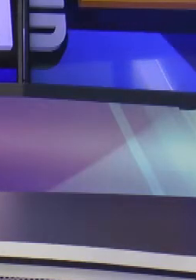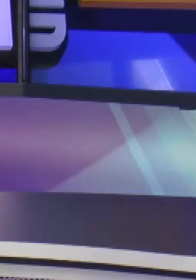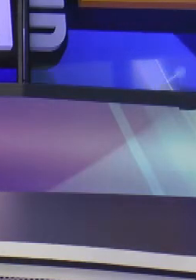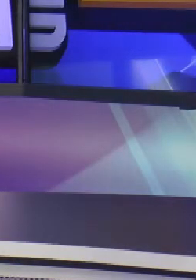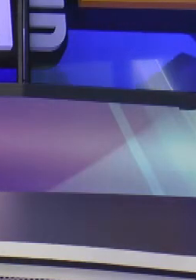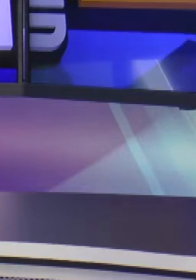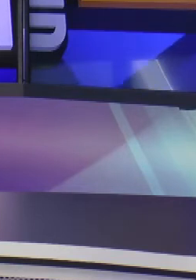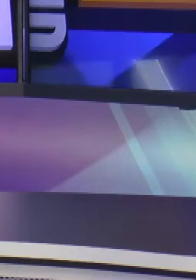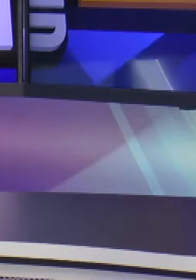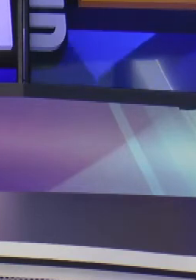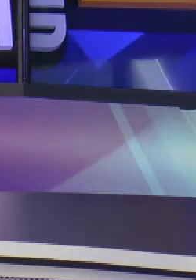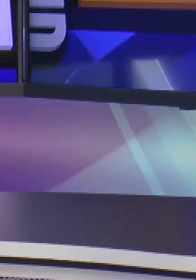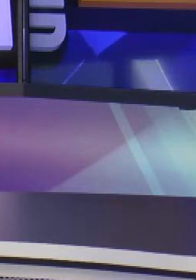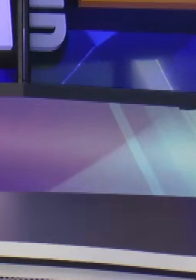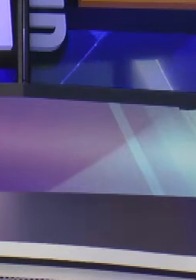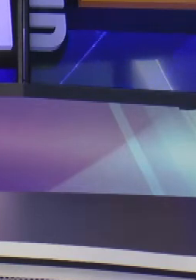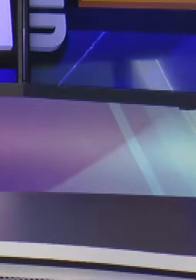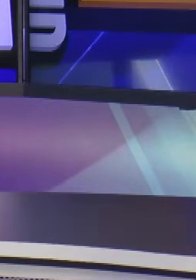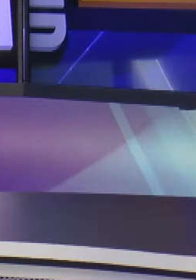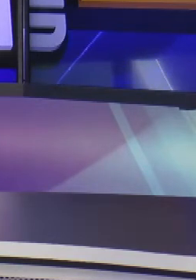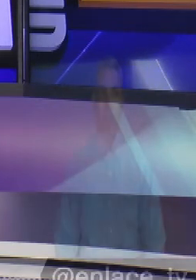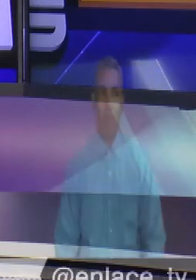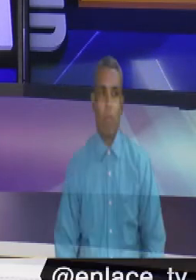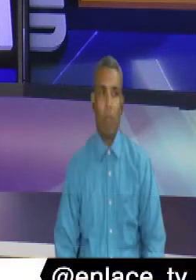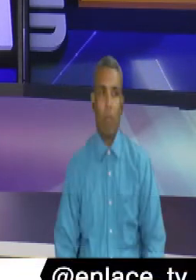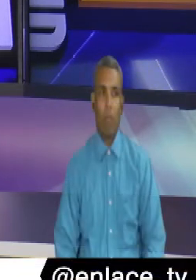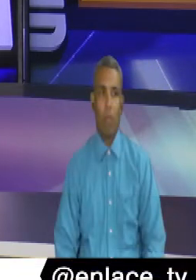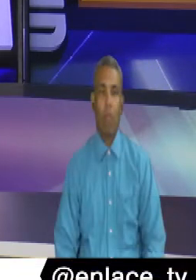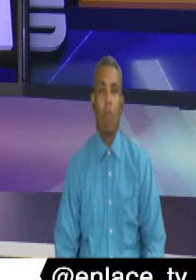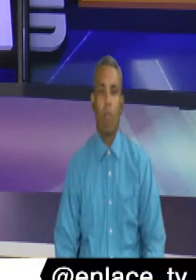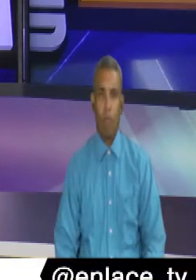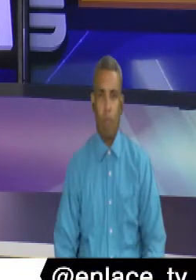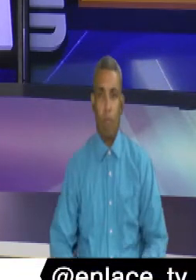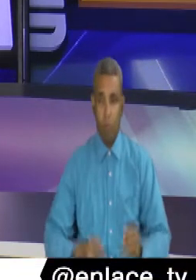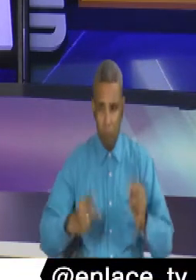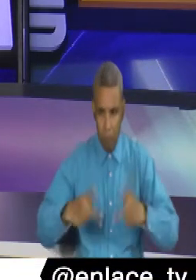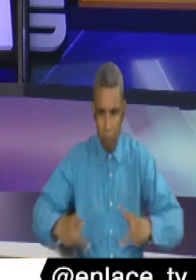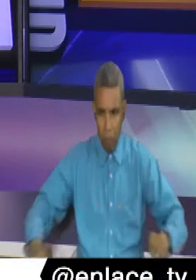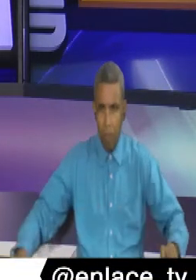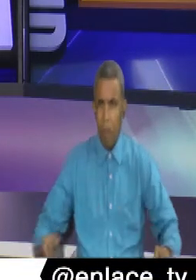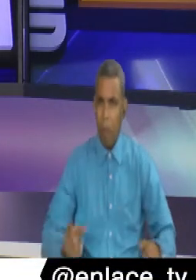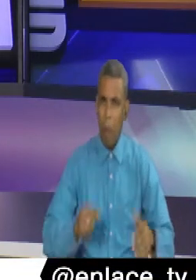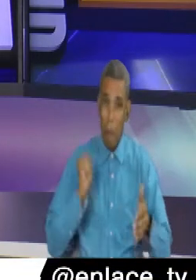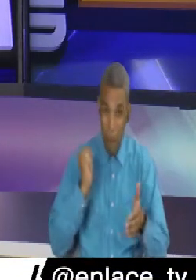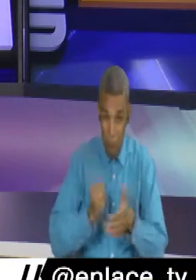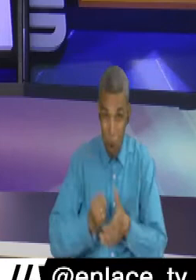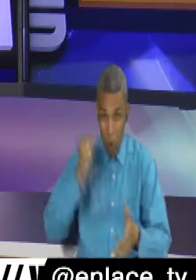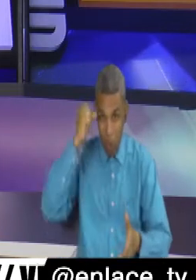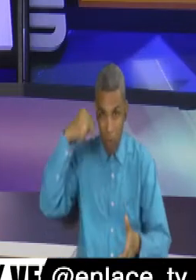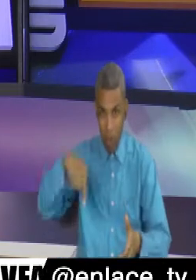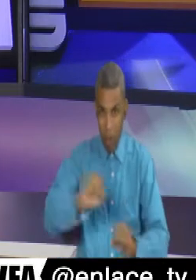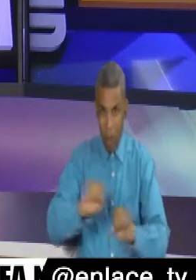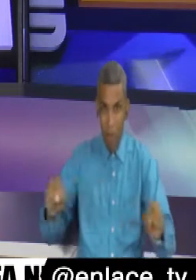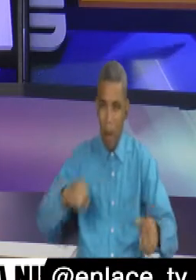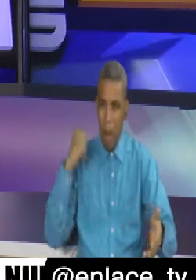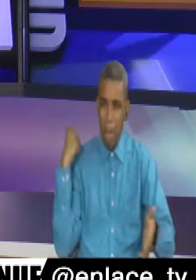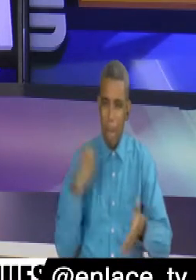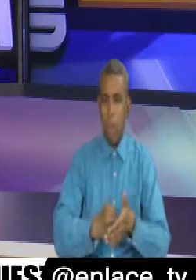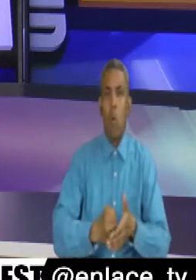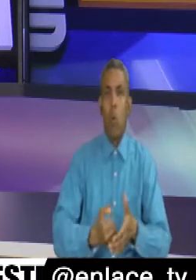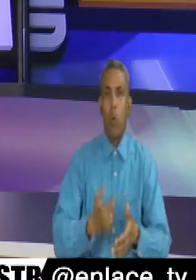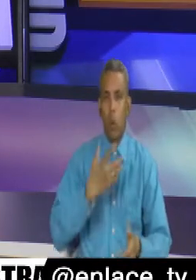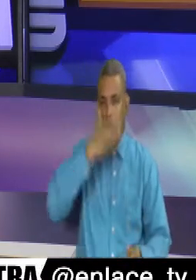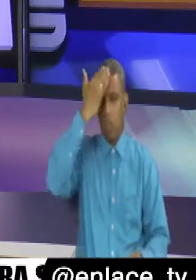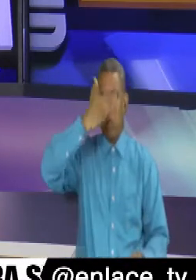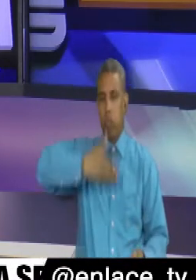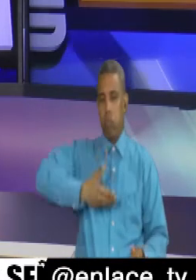Comenzamos con el desarrollo de nuestra información. 10 personas muertas y 6 gravemente heridas dejó accidente de tránsito entre un avance de la